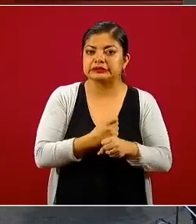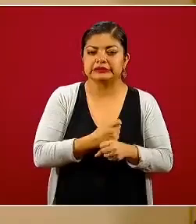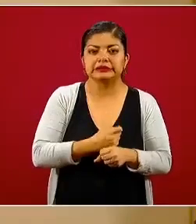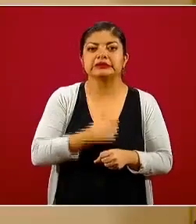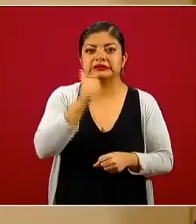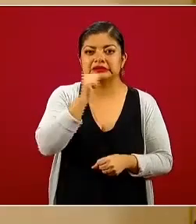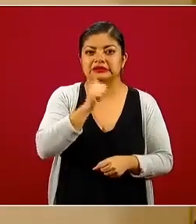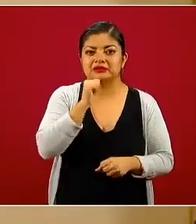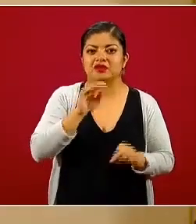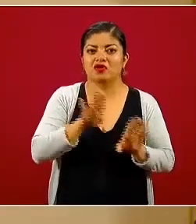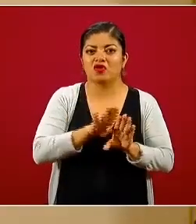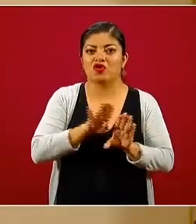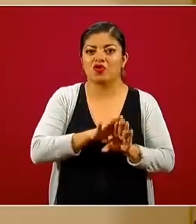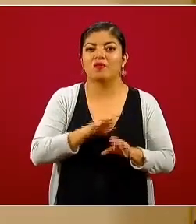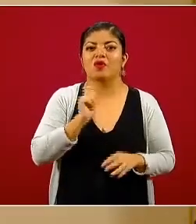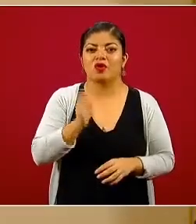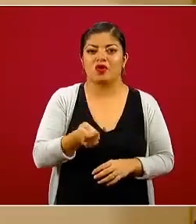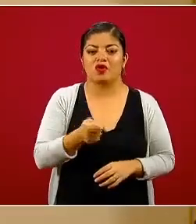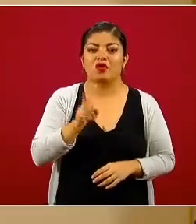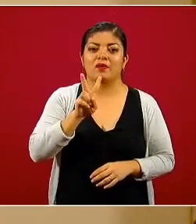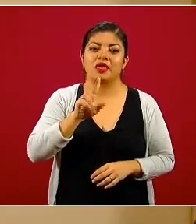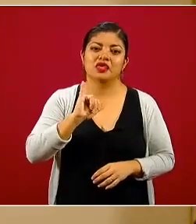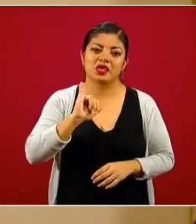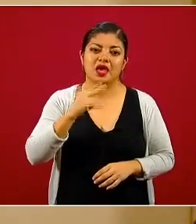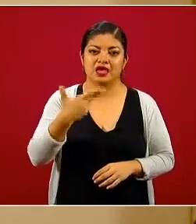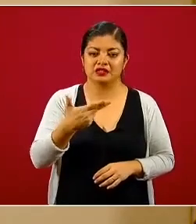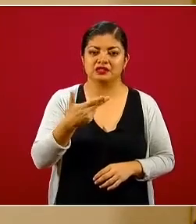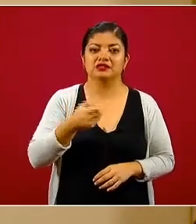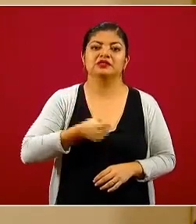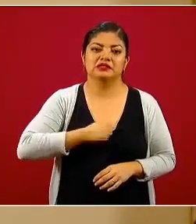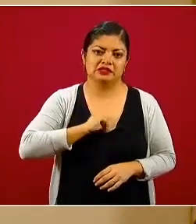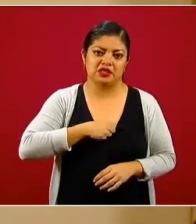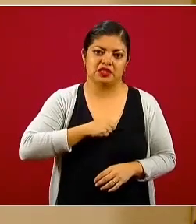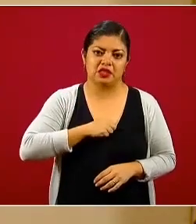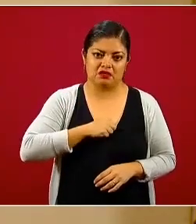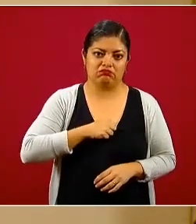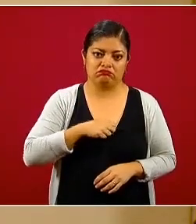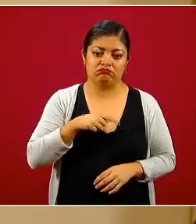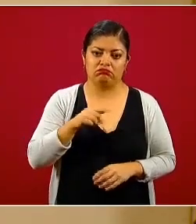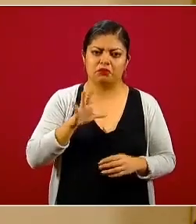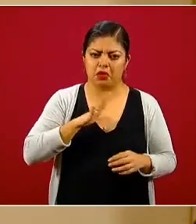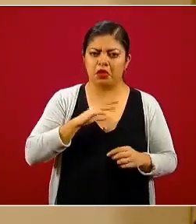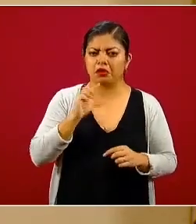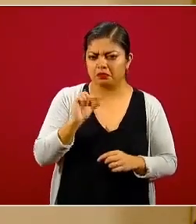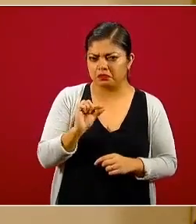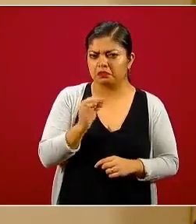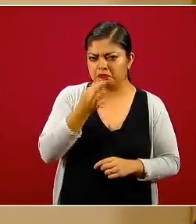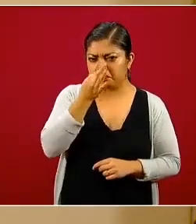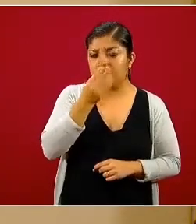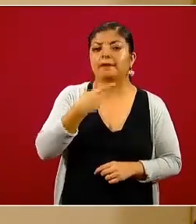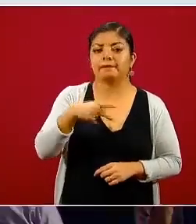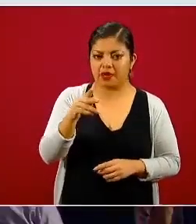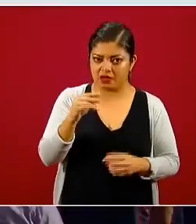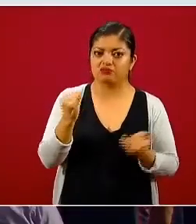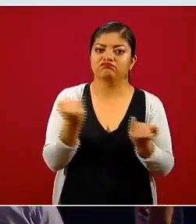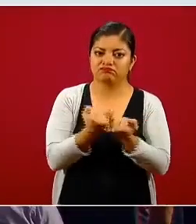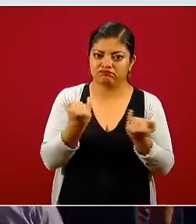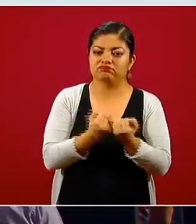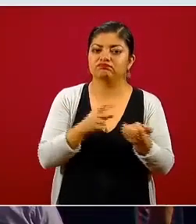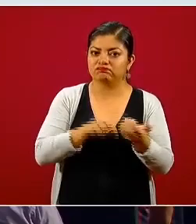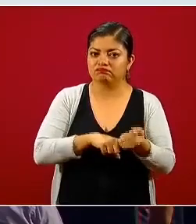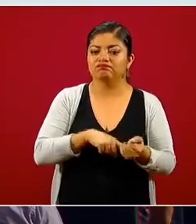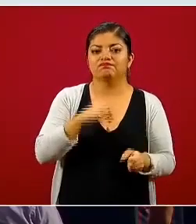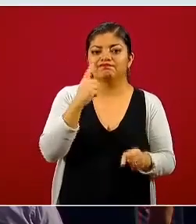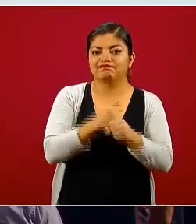esta inmunosupresión, como son el VIH y SIDA, que en menos proporciones, pero también han estado presentes en